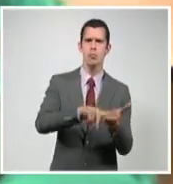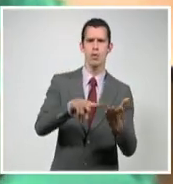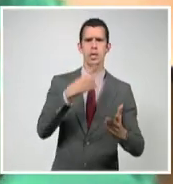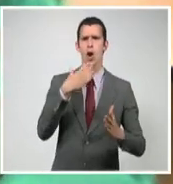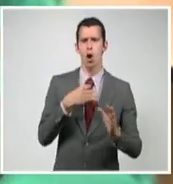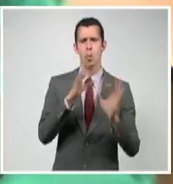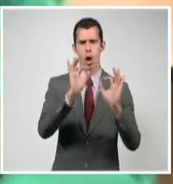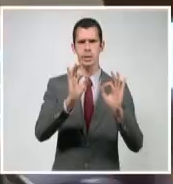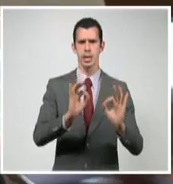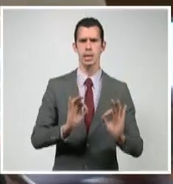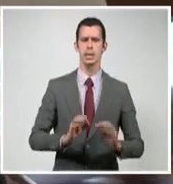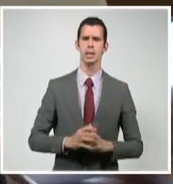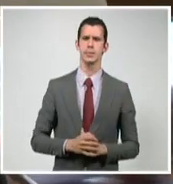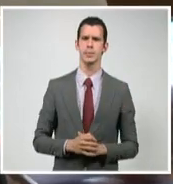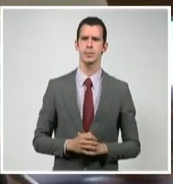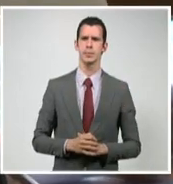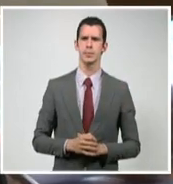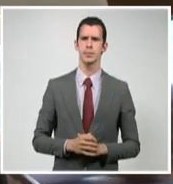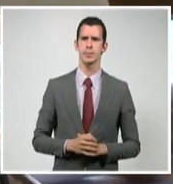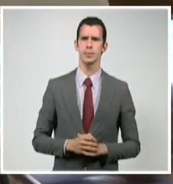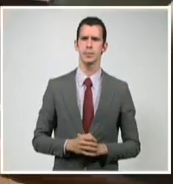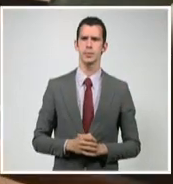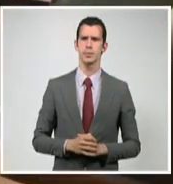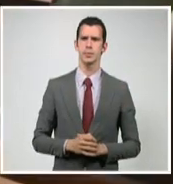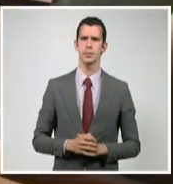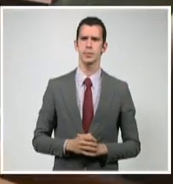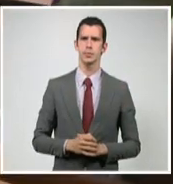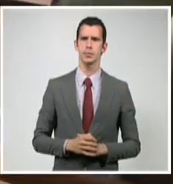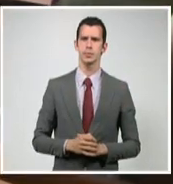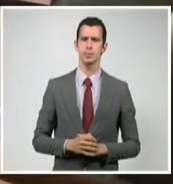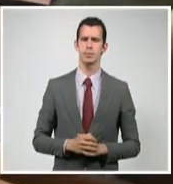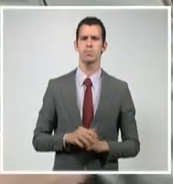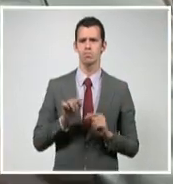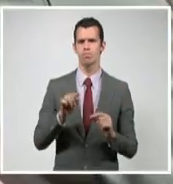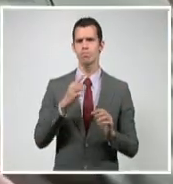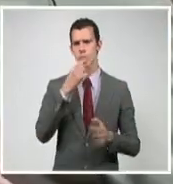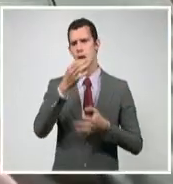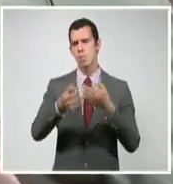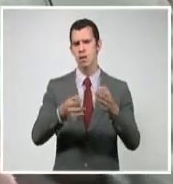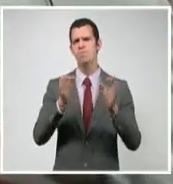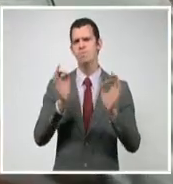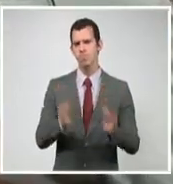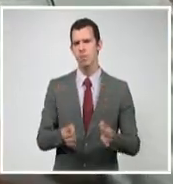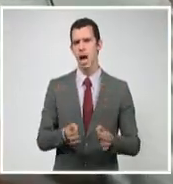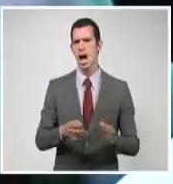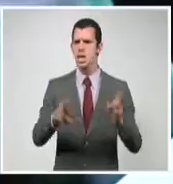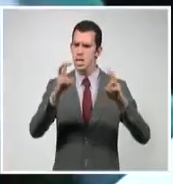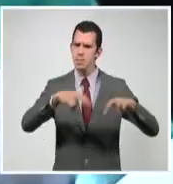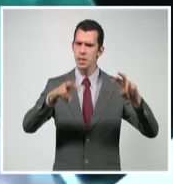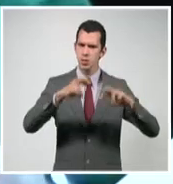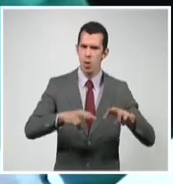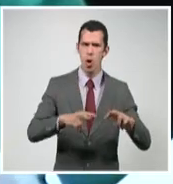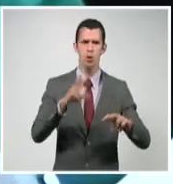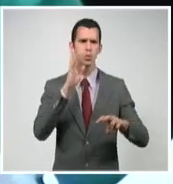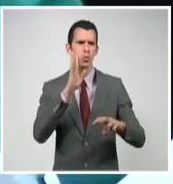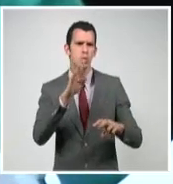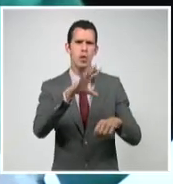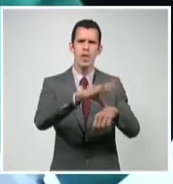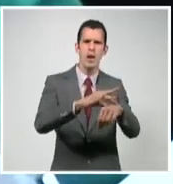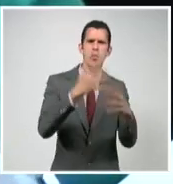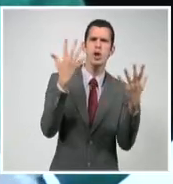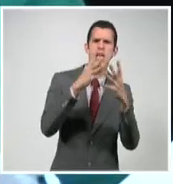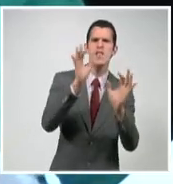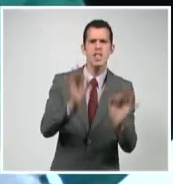enfrentarla se constató que persisten deficiencias con la investigación epidemiológica la oportuna detección de sospechosos y